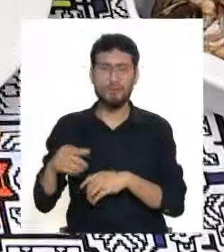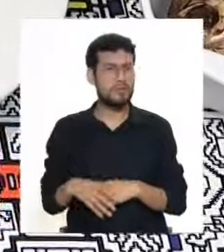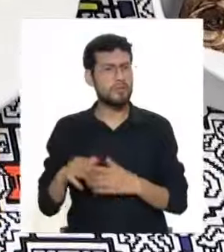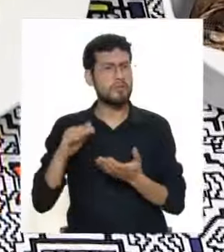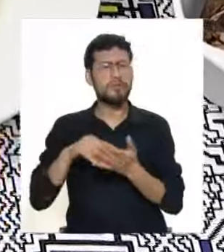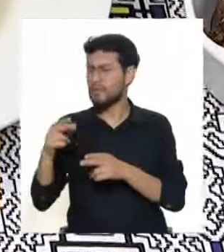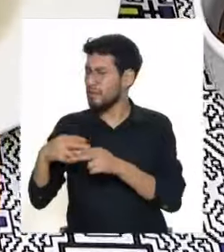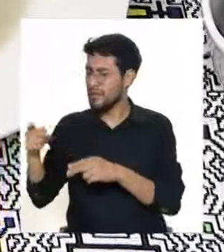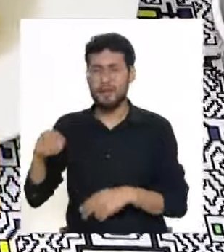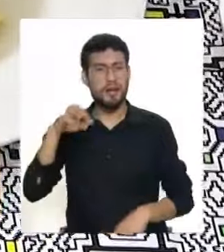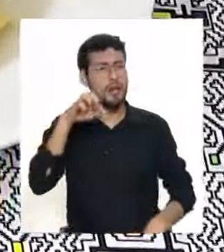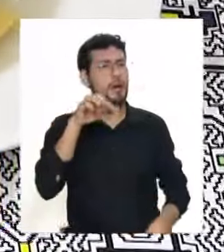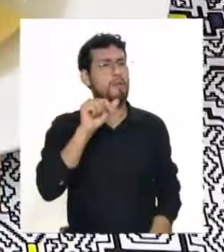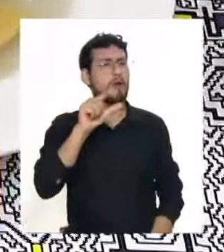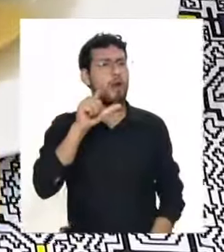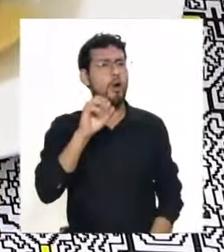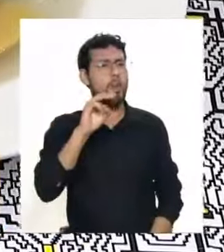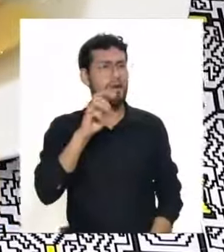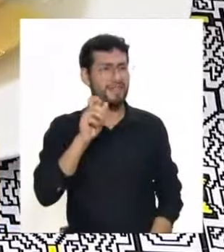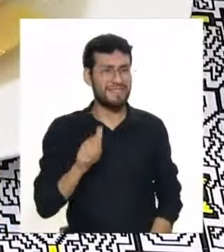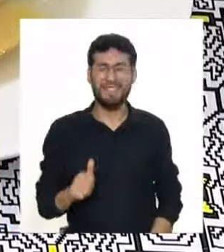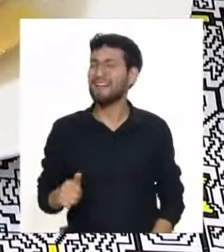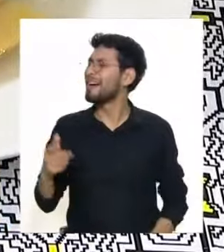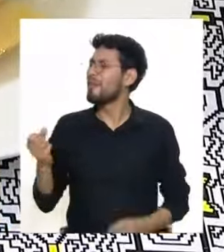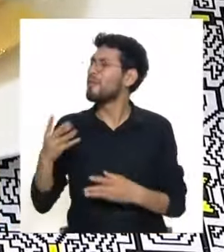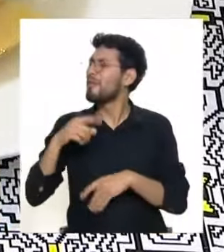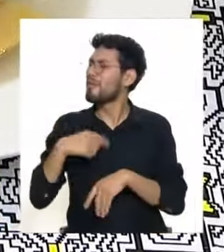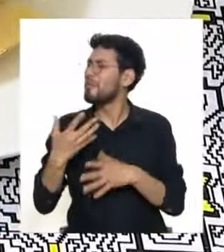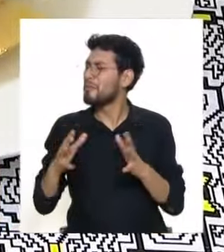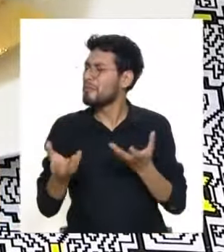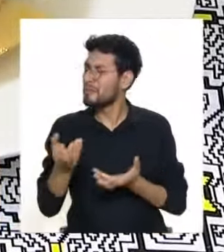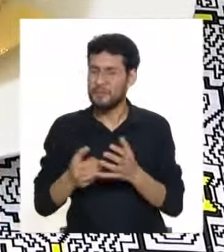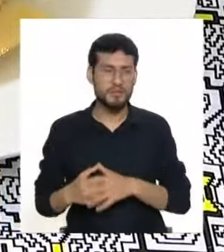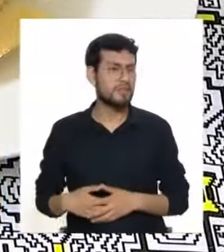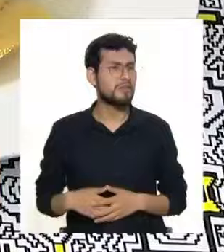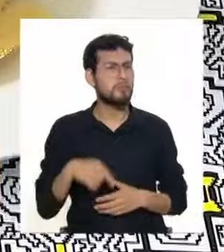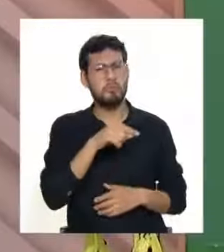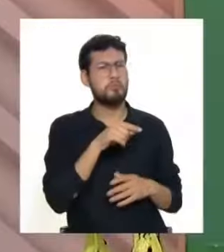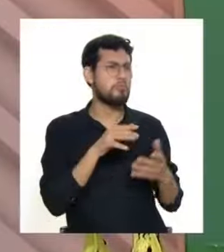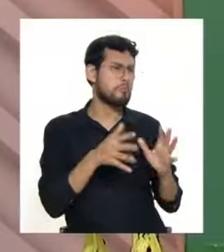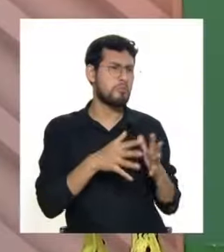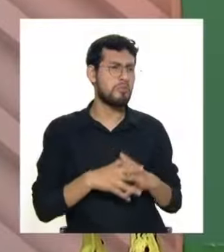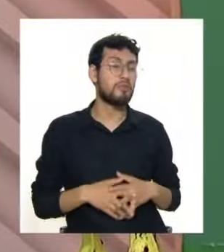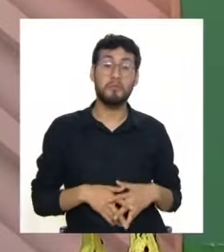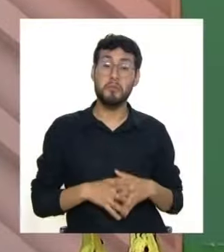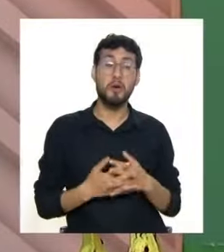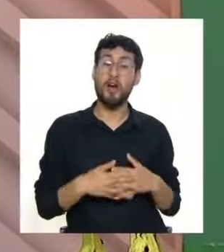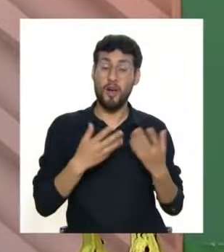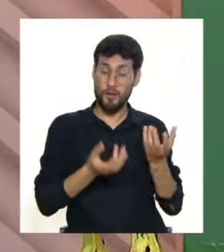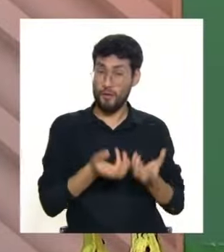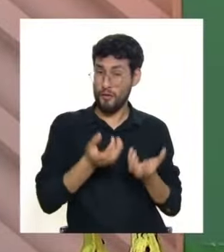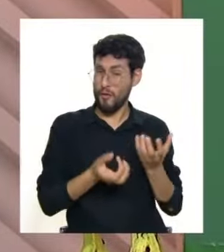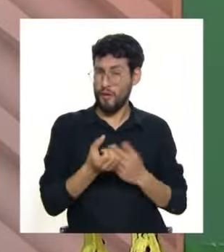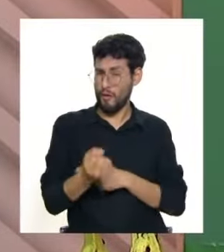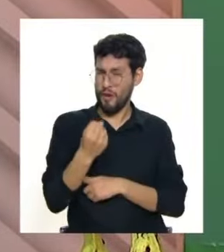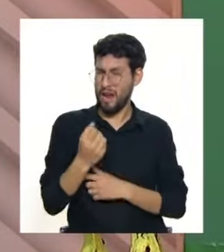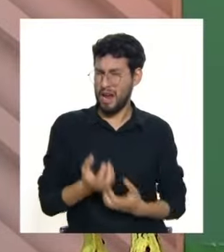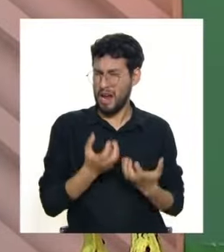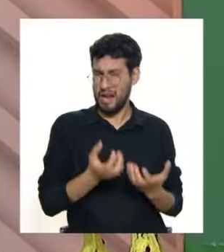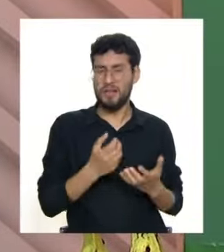repito el nombre. Palometa. Palometa. ¿Cuánto tiempo la sancocha? Bueno, esto más o menos a juego que está hirviendo el